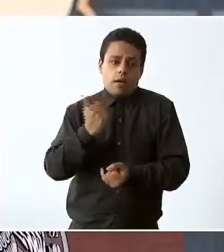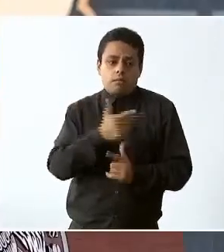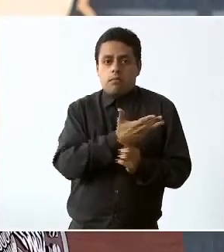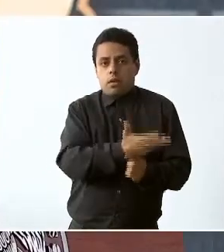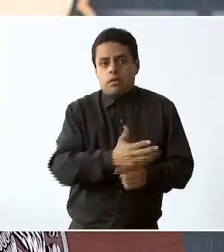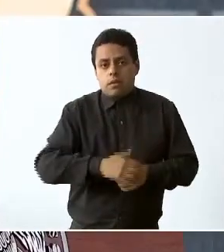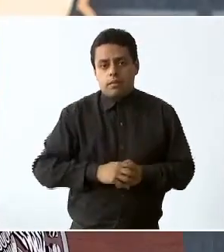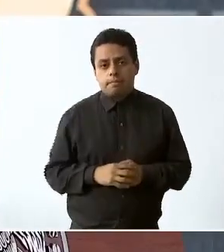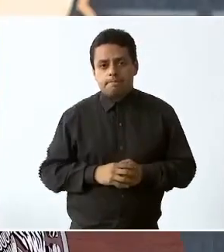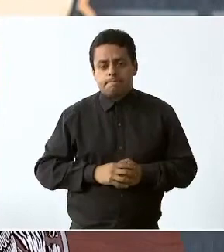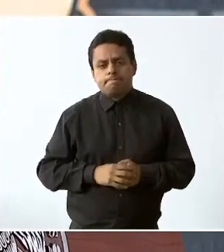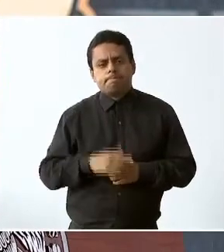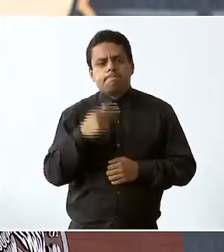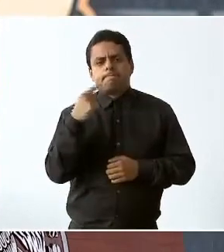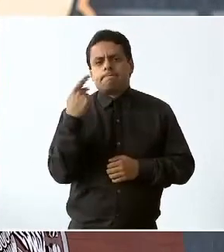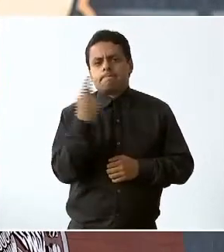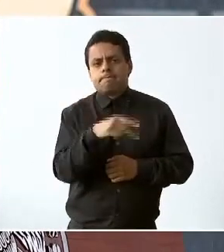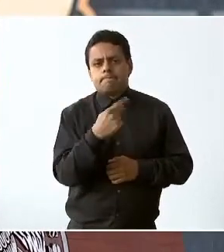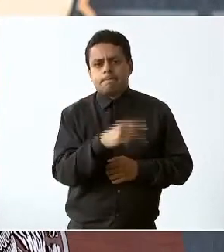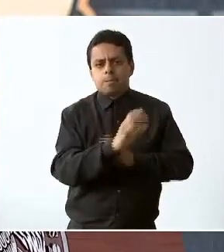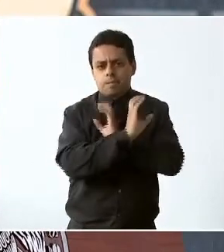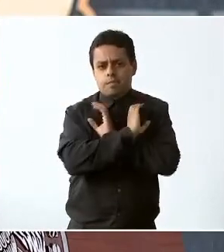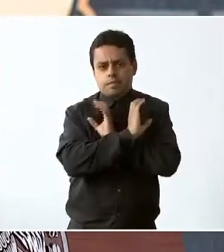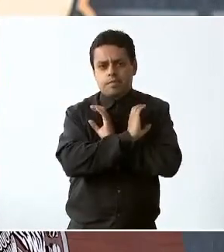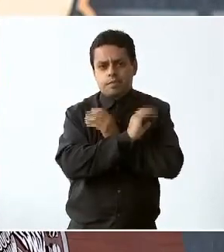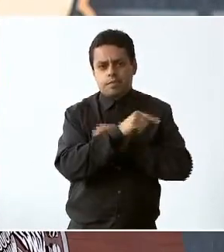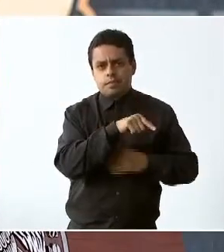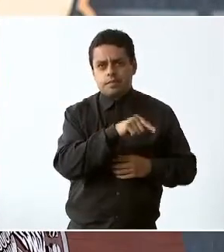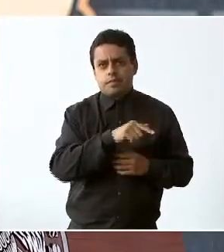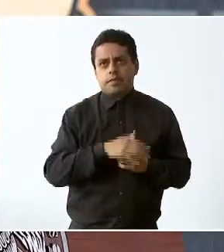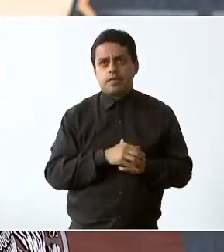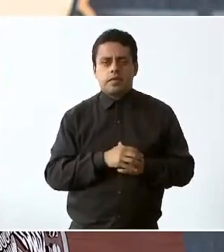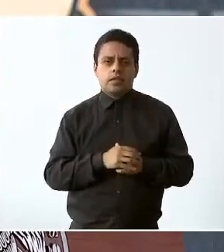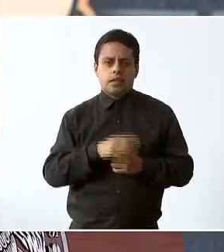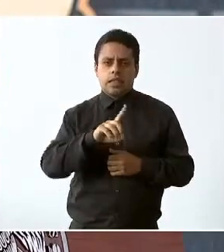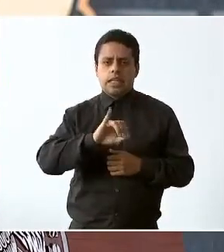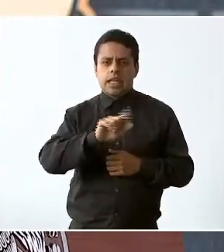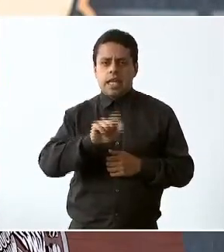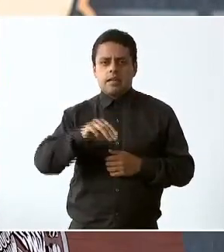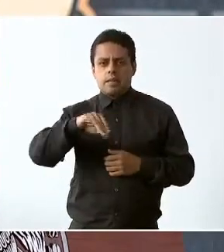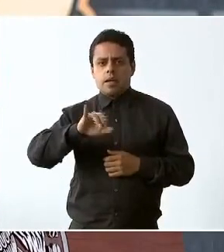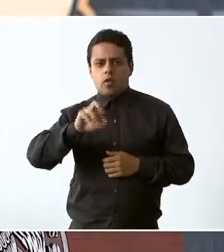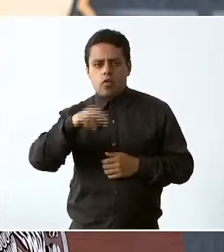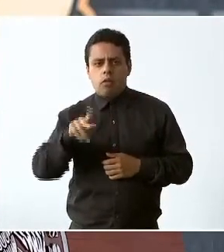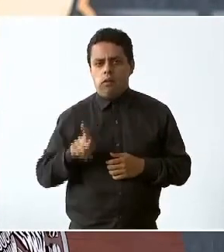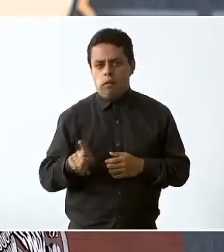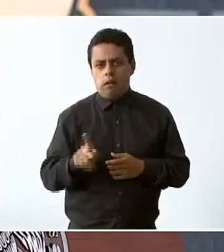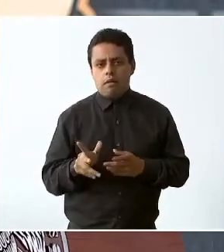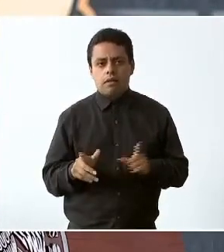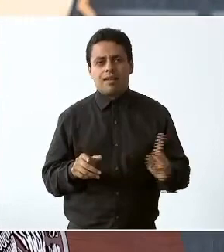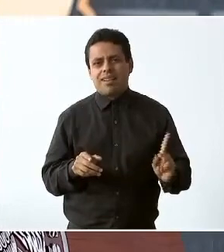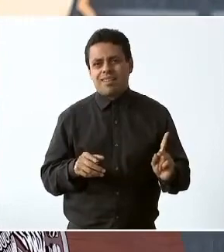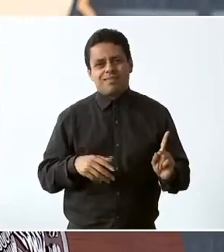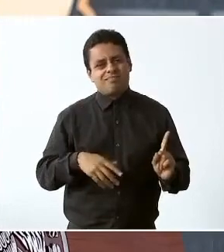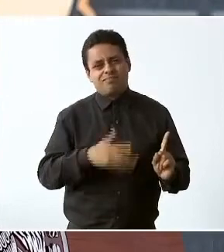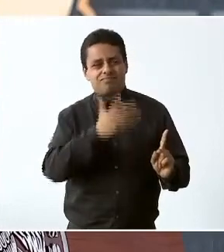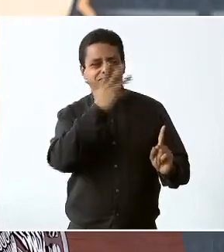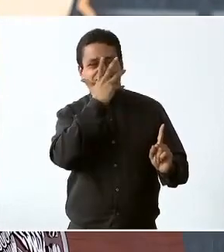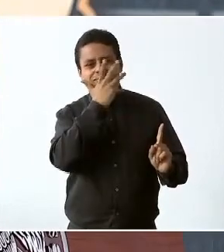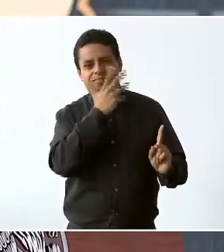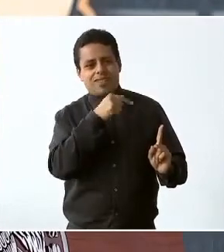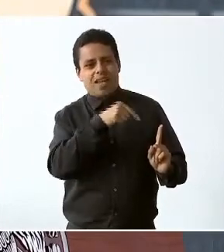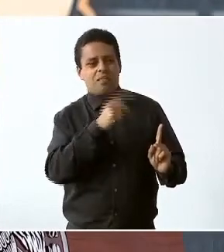su conducta ayepta, Díaz Mirón no solo hizo el ridículo en el